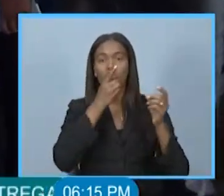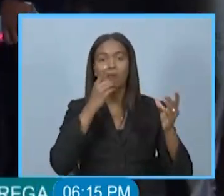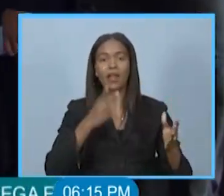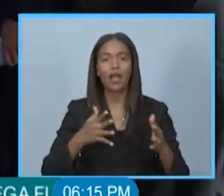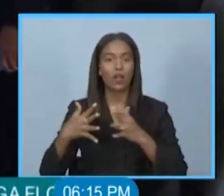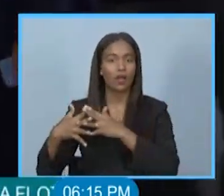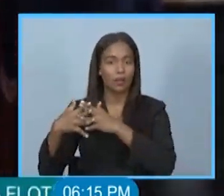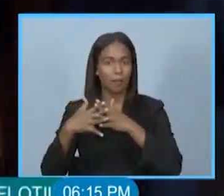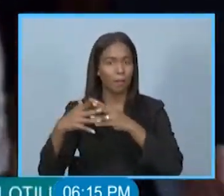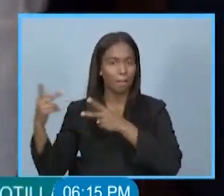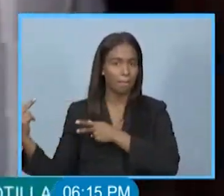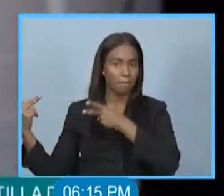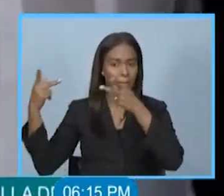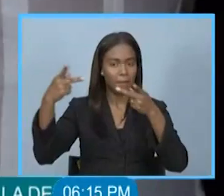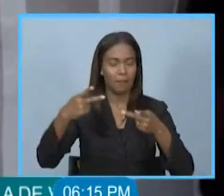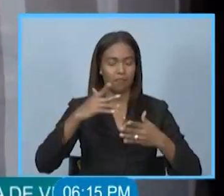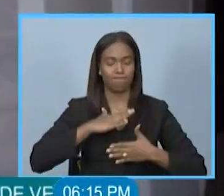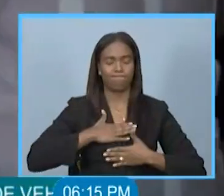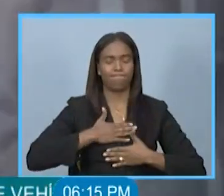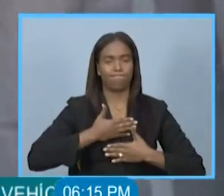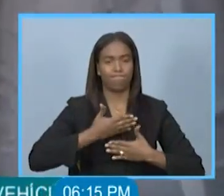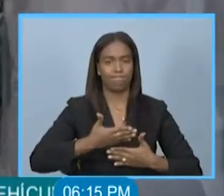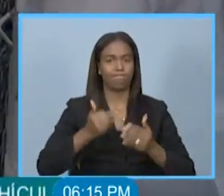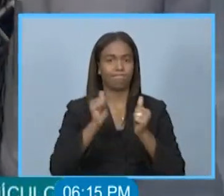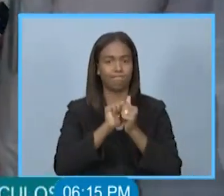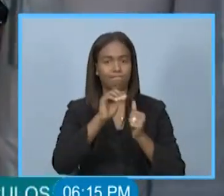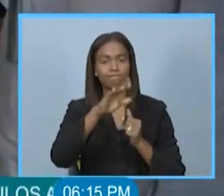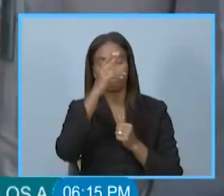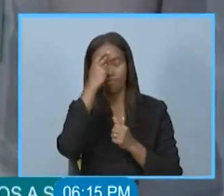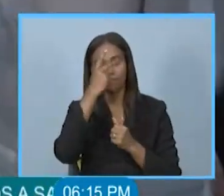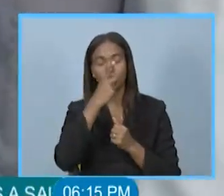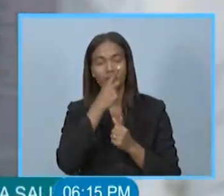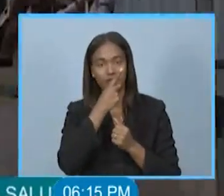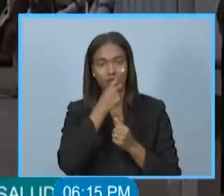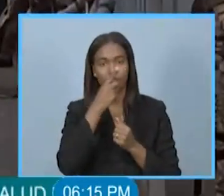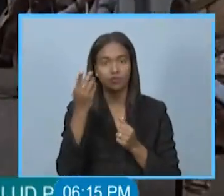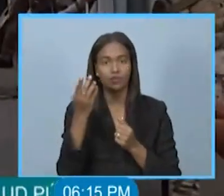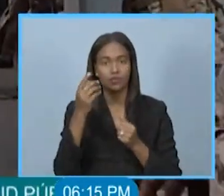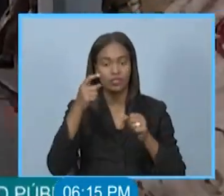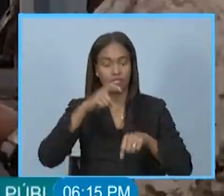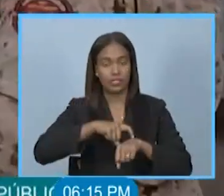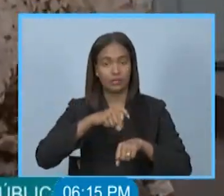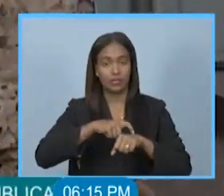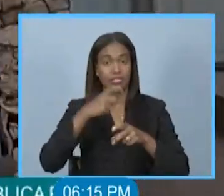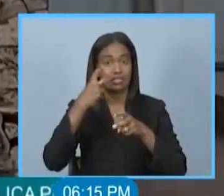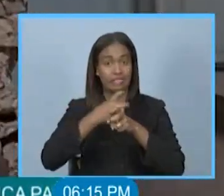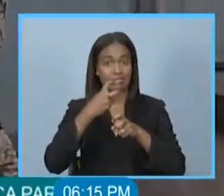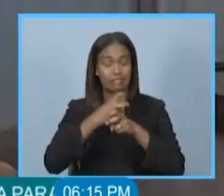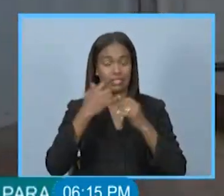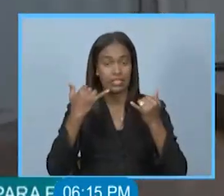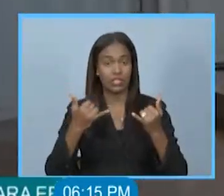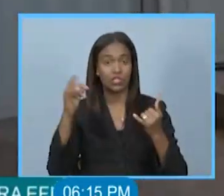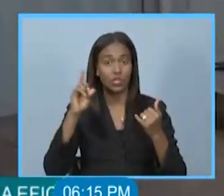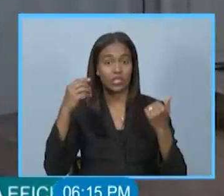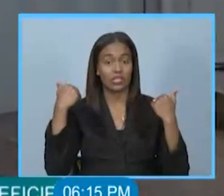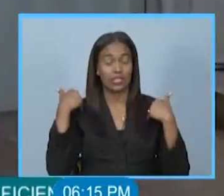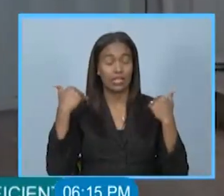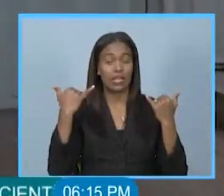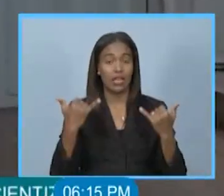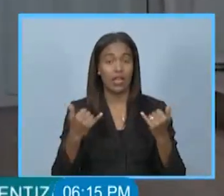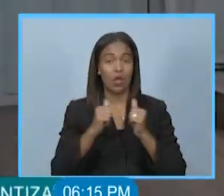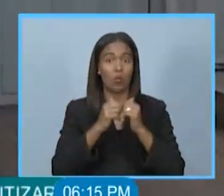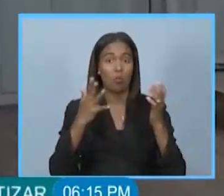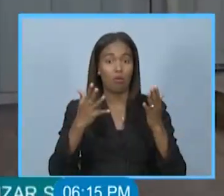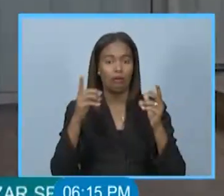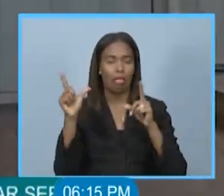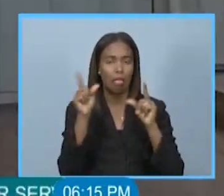americano en un gesto de solidaridad con la República Dominicana en un momento difícil donde hay una avalancha